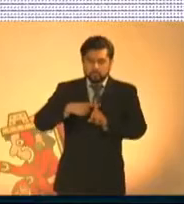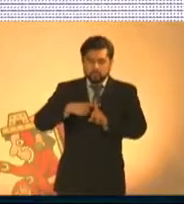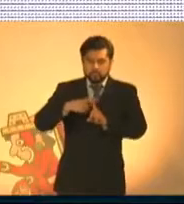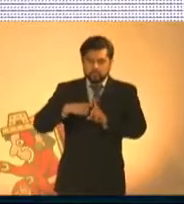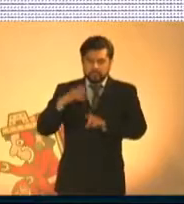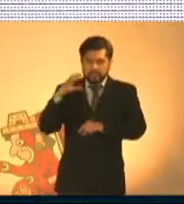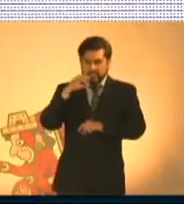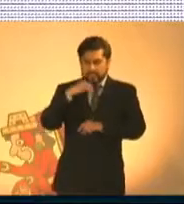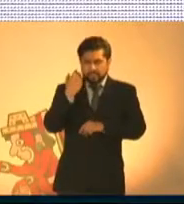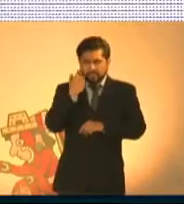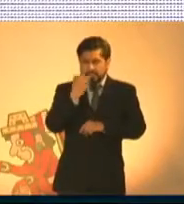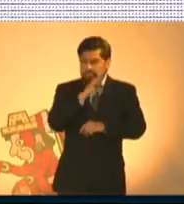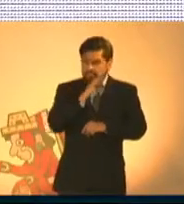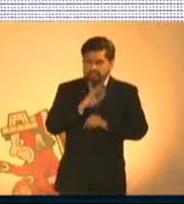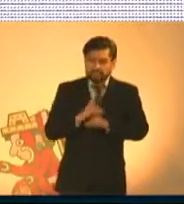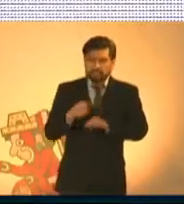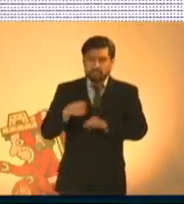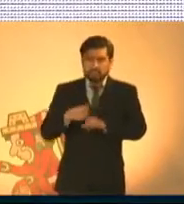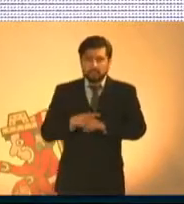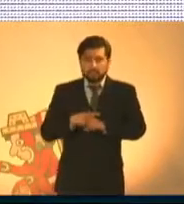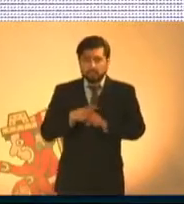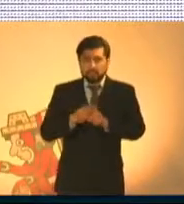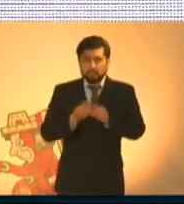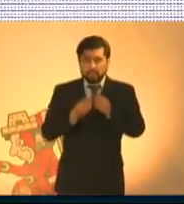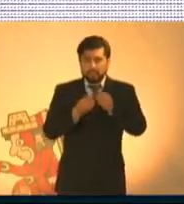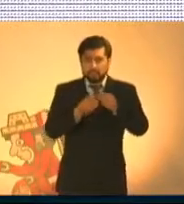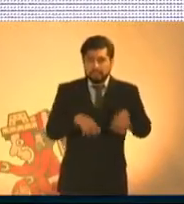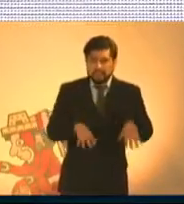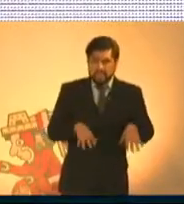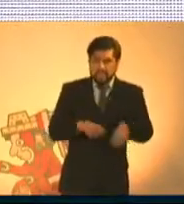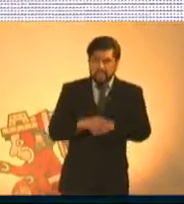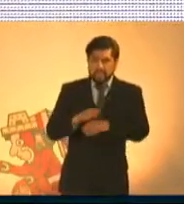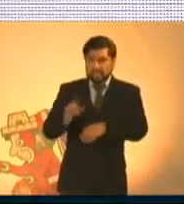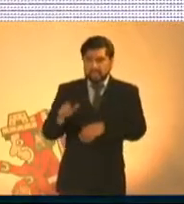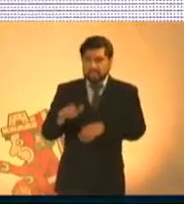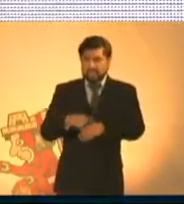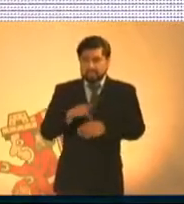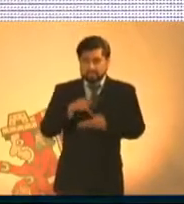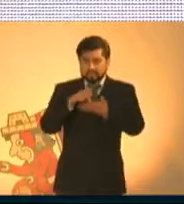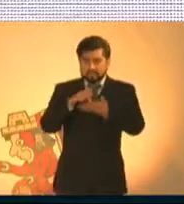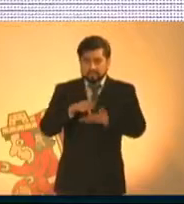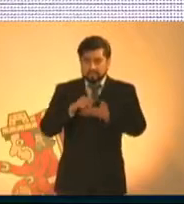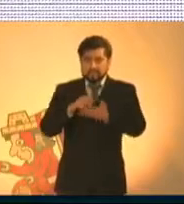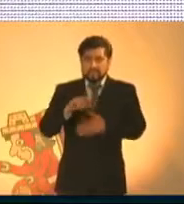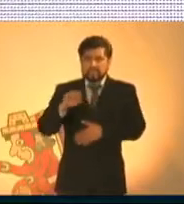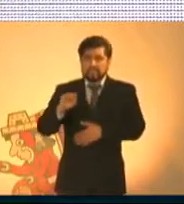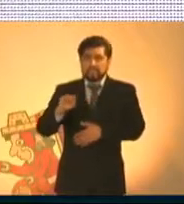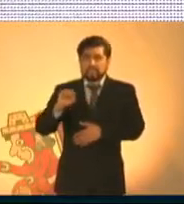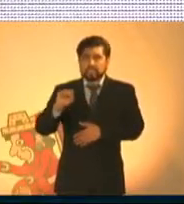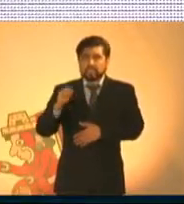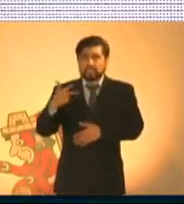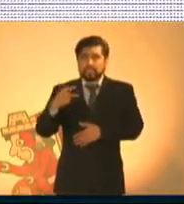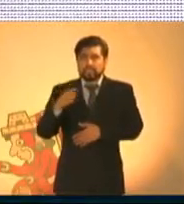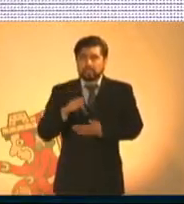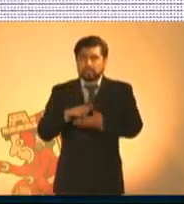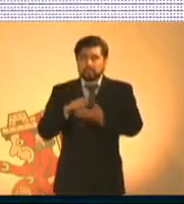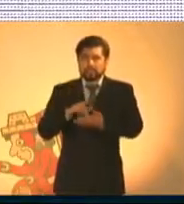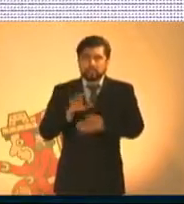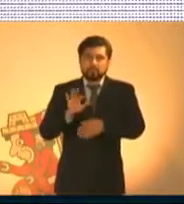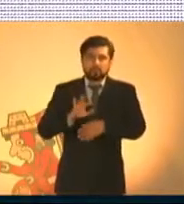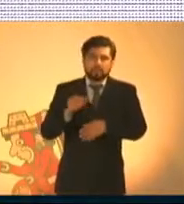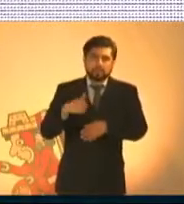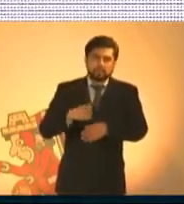y que me había dejado en 68 kilos yo mido 1 90 s que era precisamente un palillo que si soplaba el viento